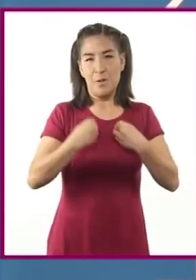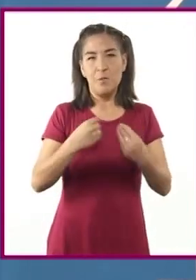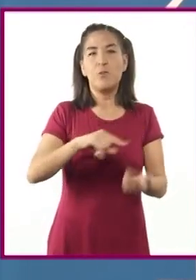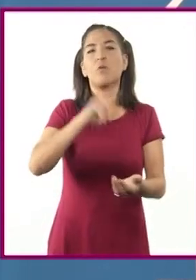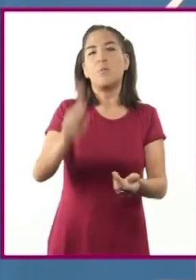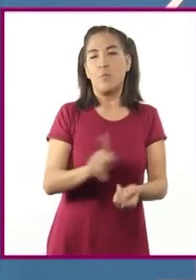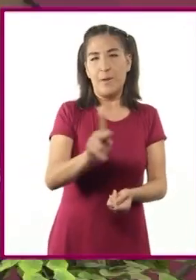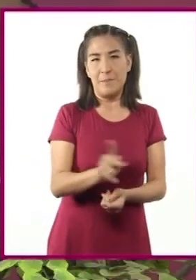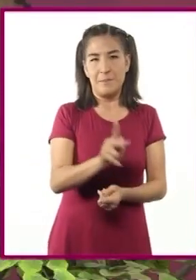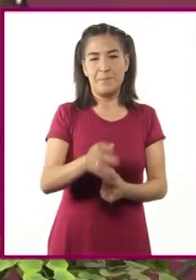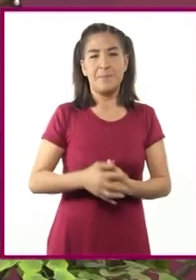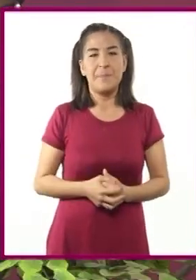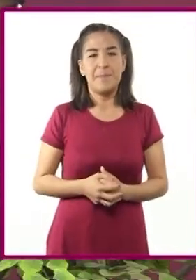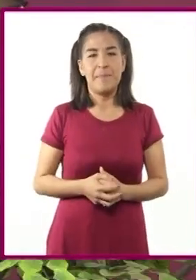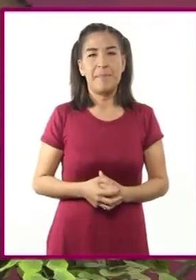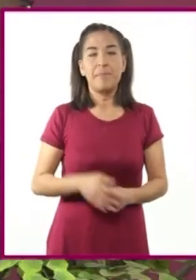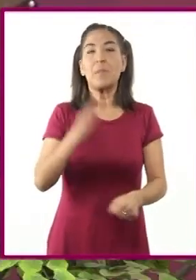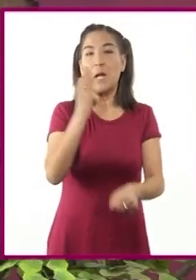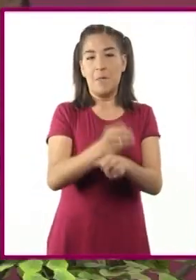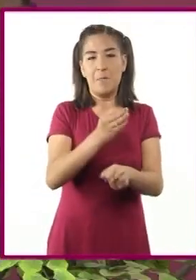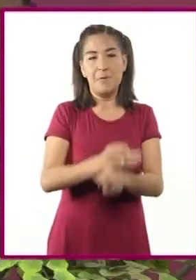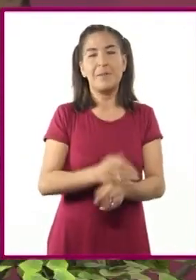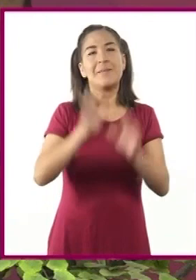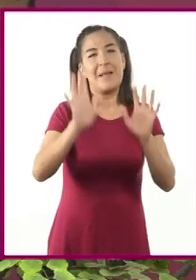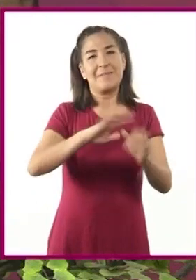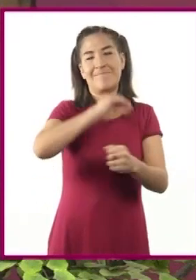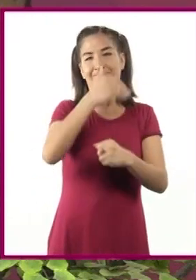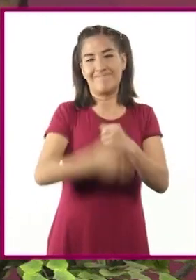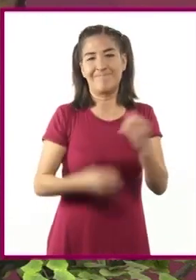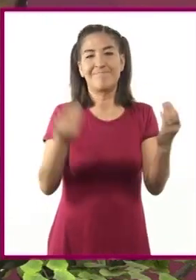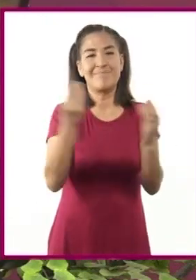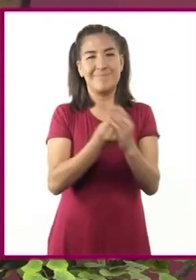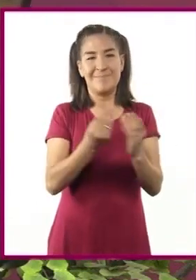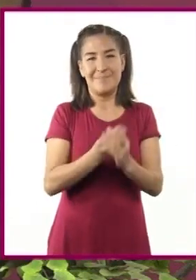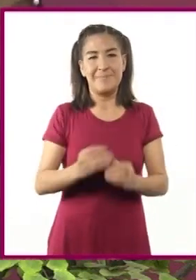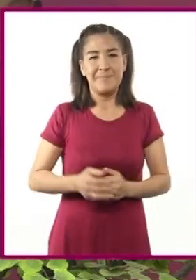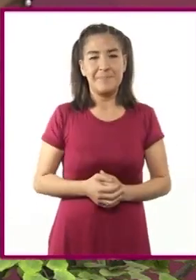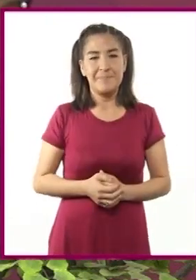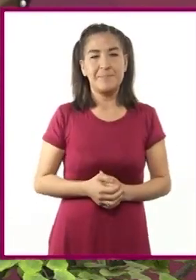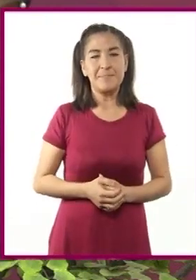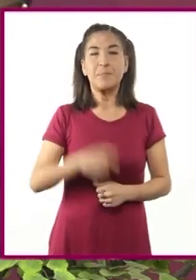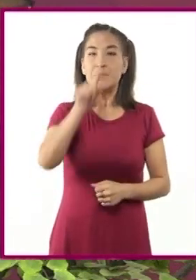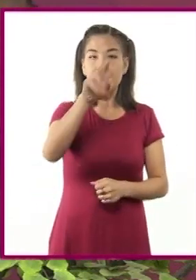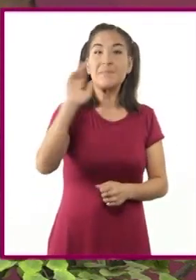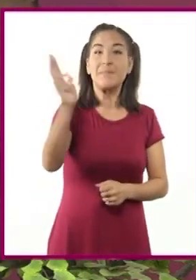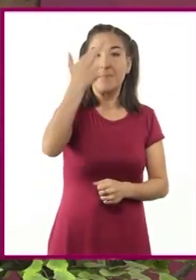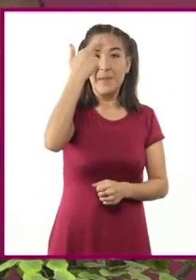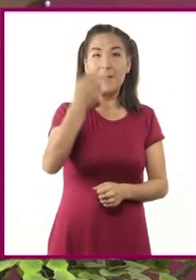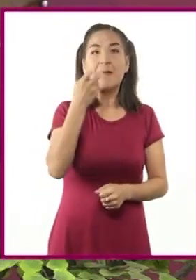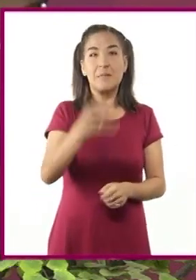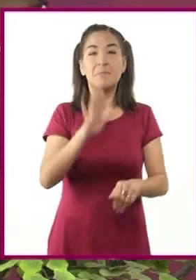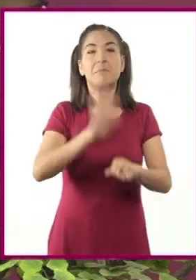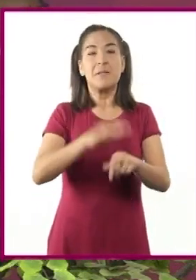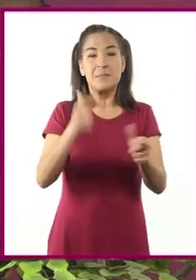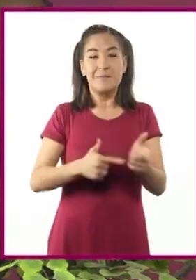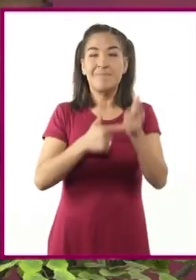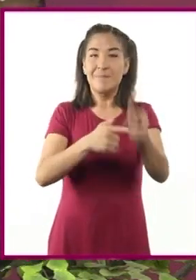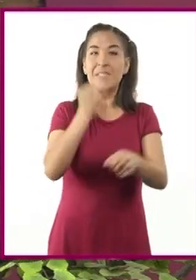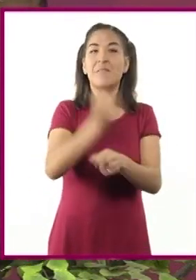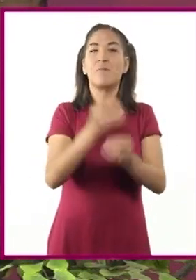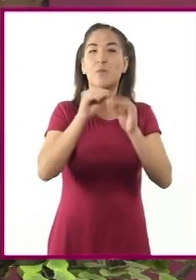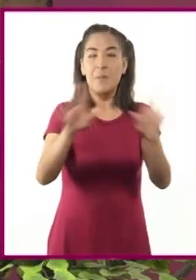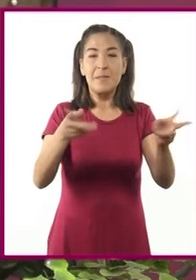espacios rurales. Por ahora hemos llegado al final de esta sesión. Recuerden que entre más informados